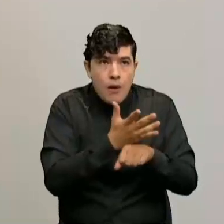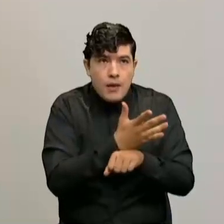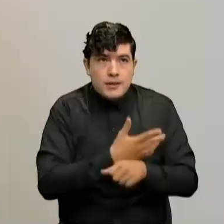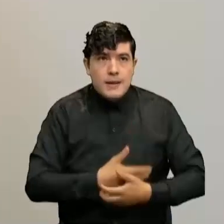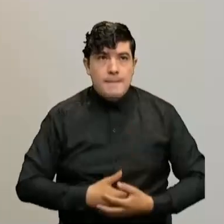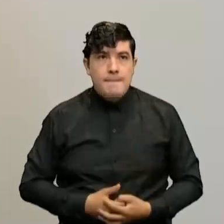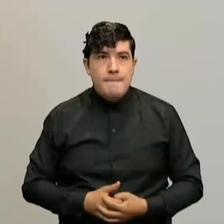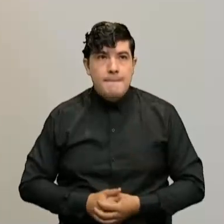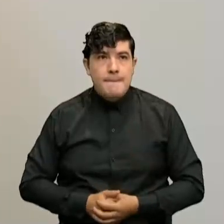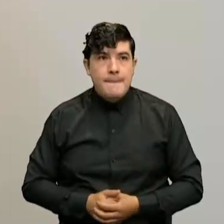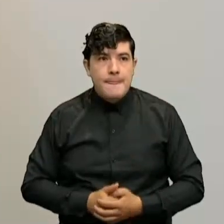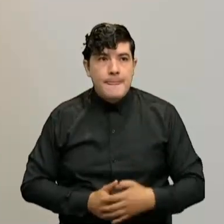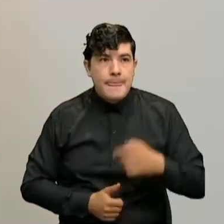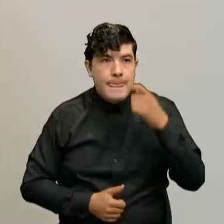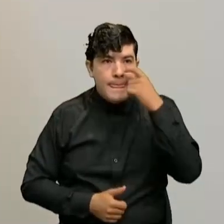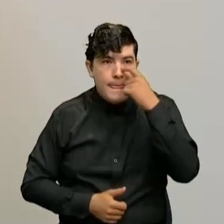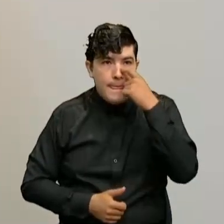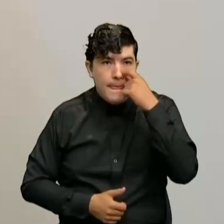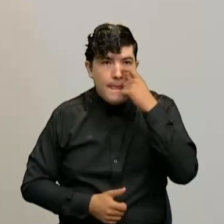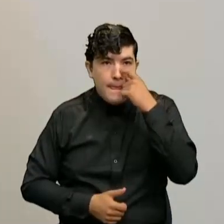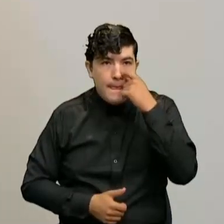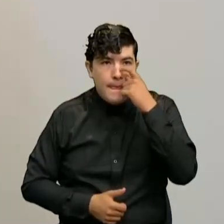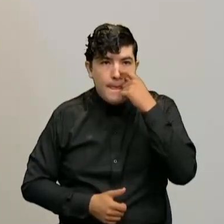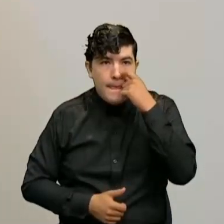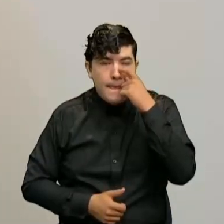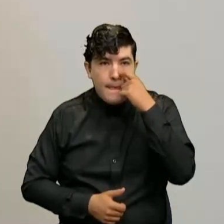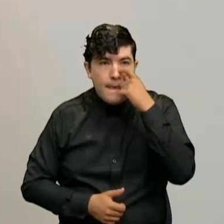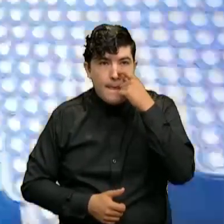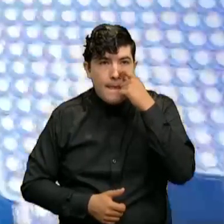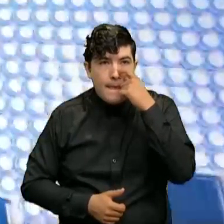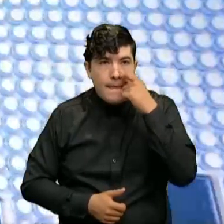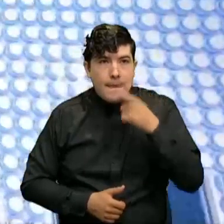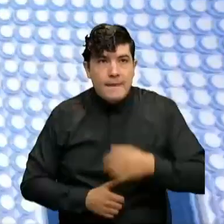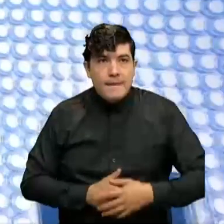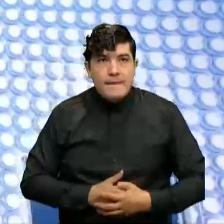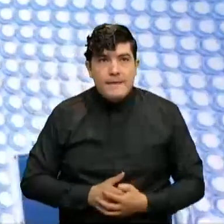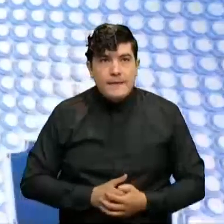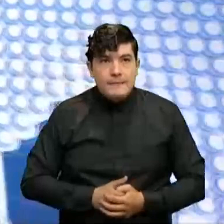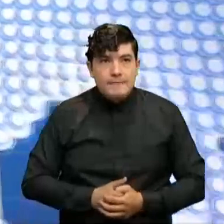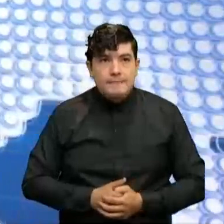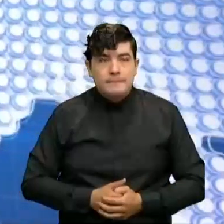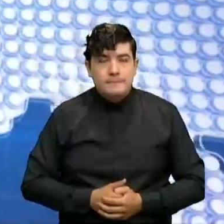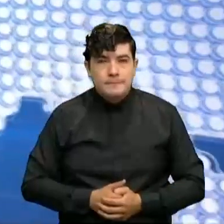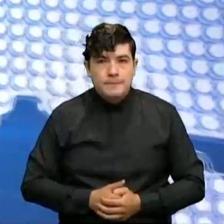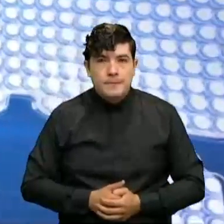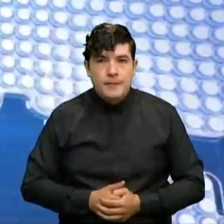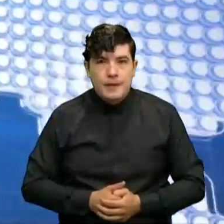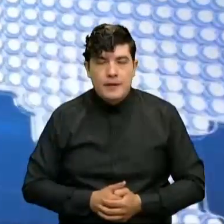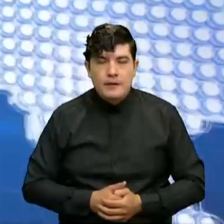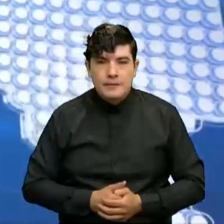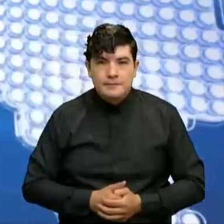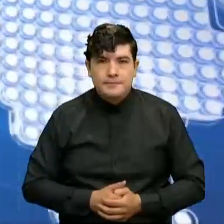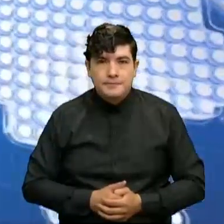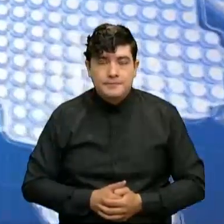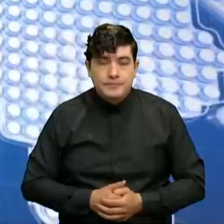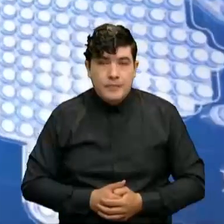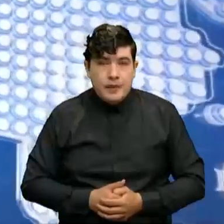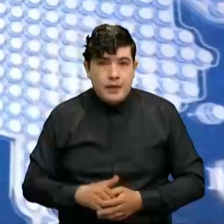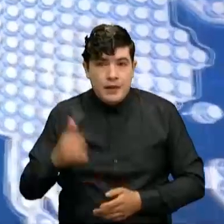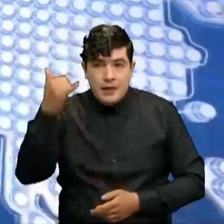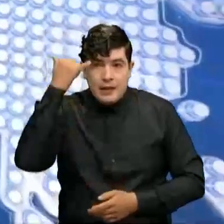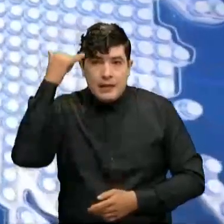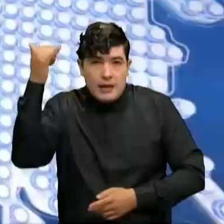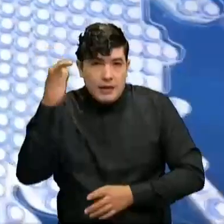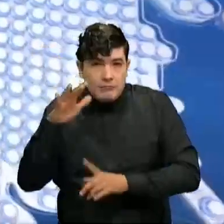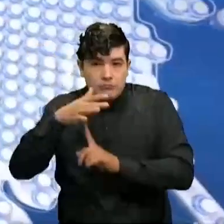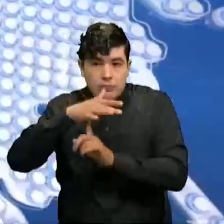ese personal de allá. Se solicitó apoyo a varias instituciones. La idea en principio era sacarlo a través de transporte aéreo, pero pues no fue